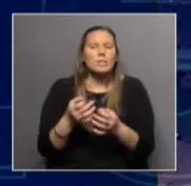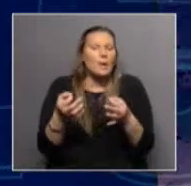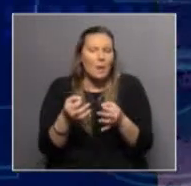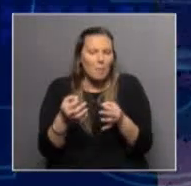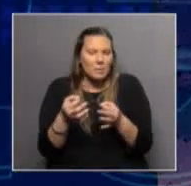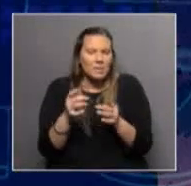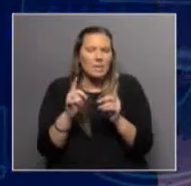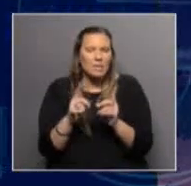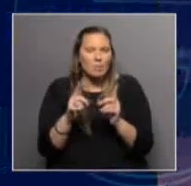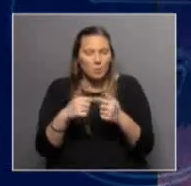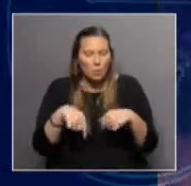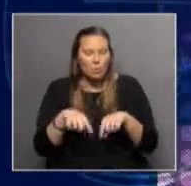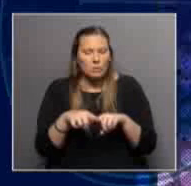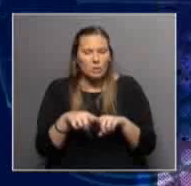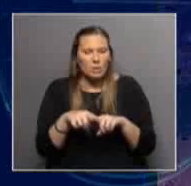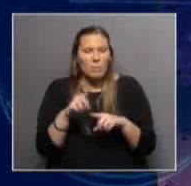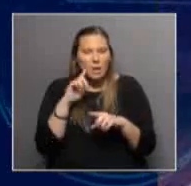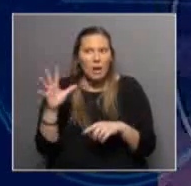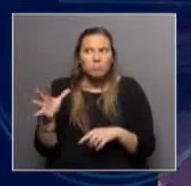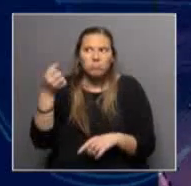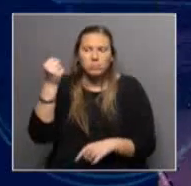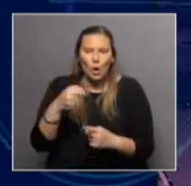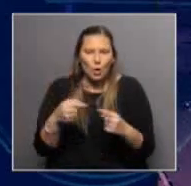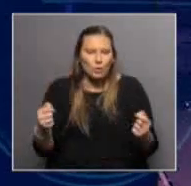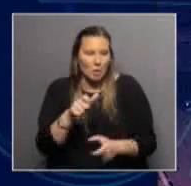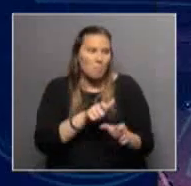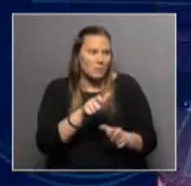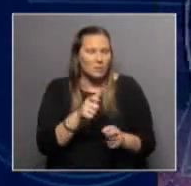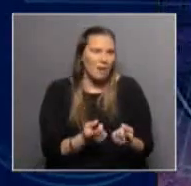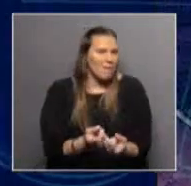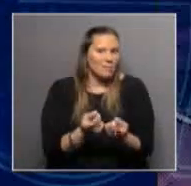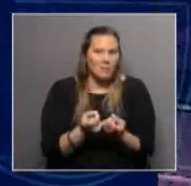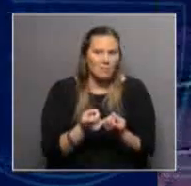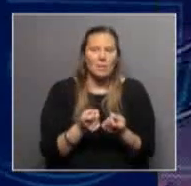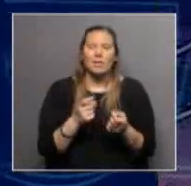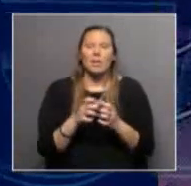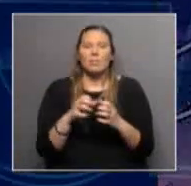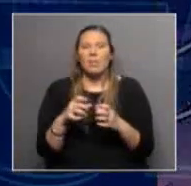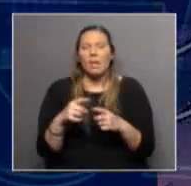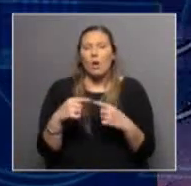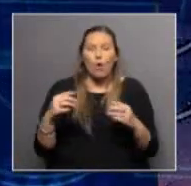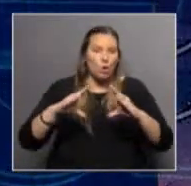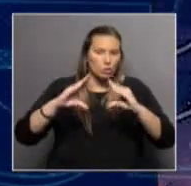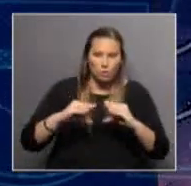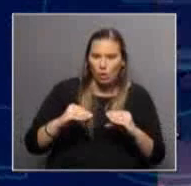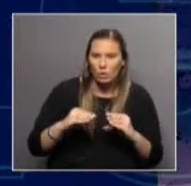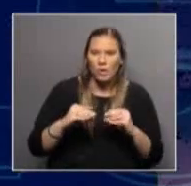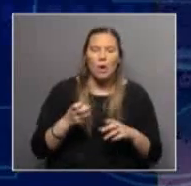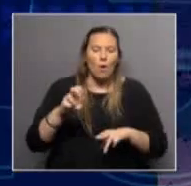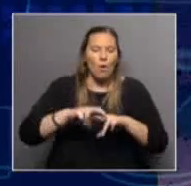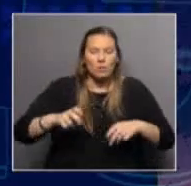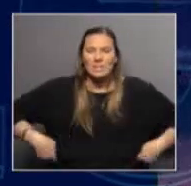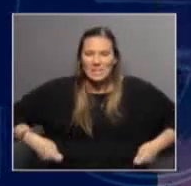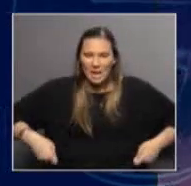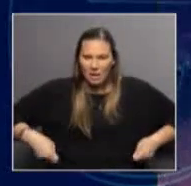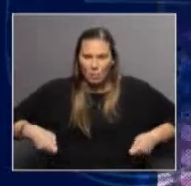particulares también se mueven ustedes de repente para conseguirle cosas que la gente precise, desde un electrodoméstico o colchones o una silla de ruedas